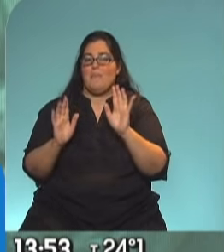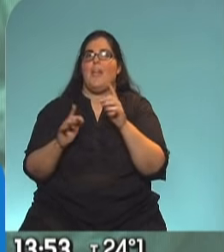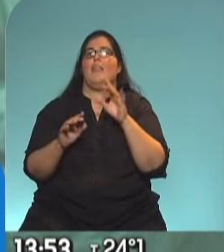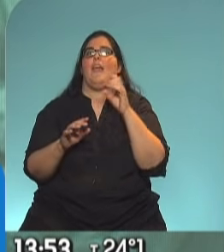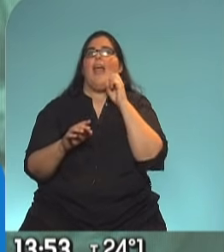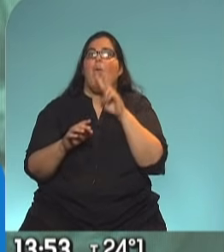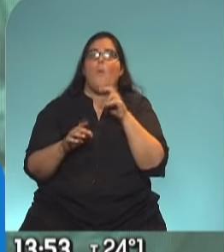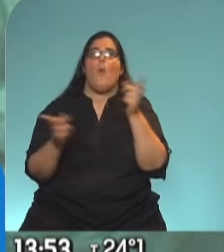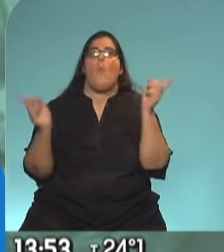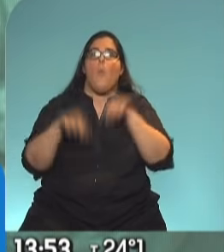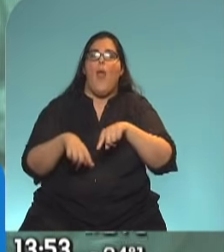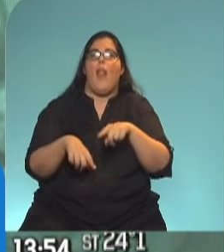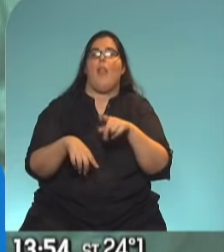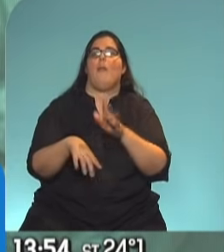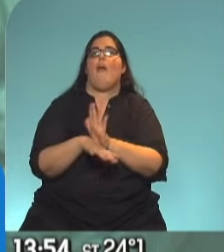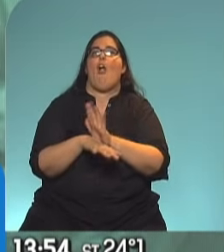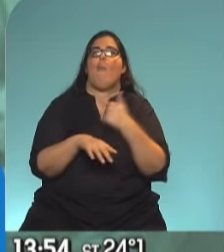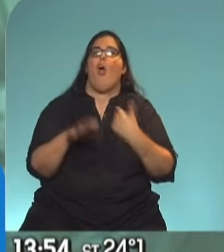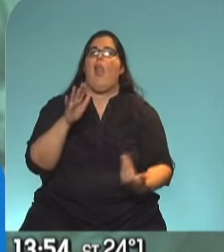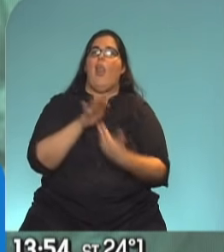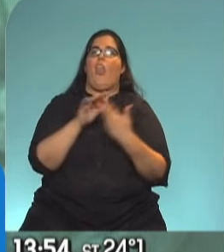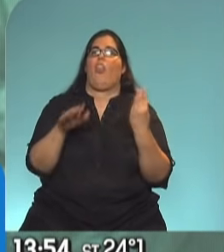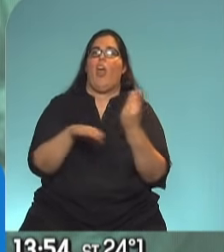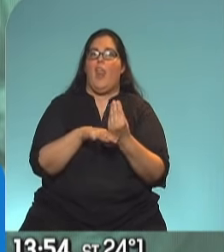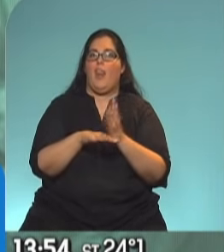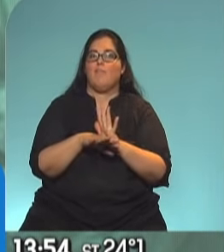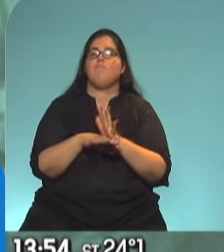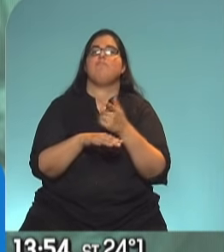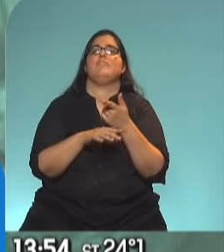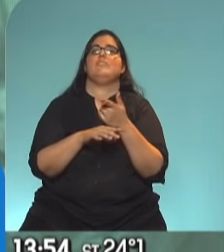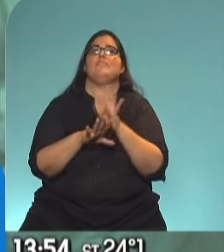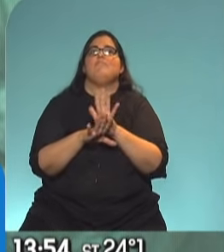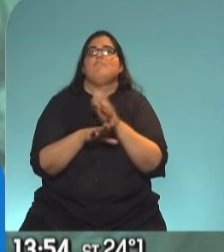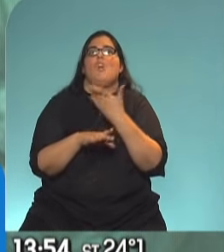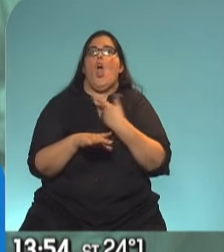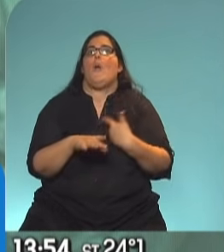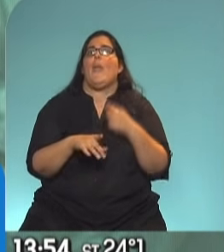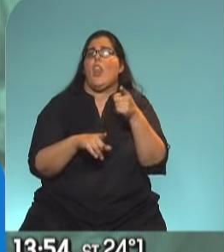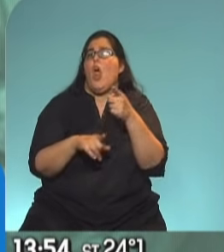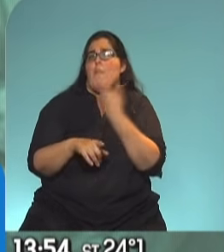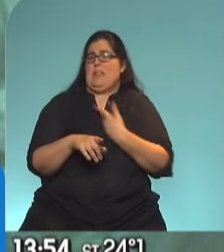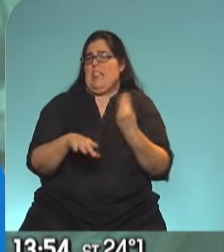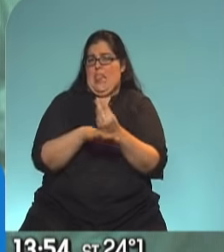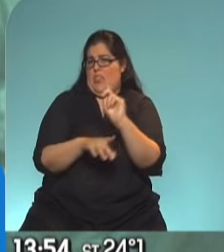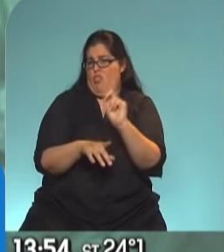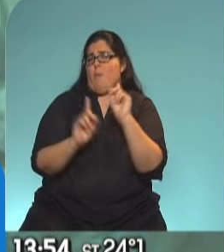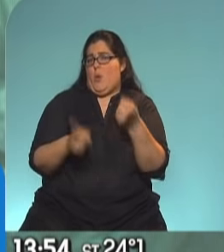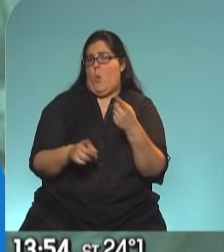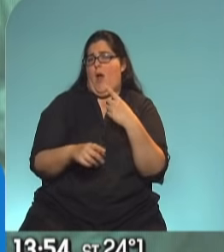a relegitimarse como líder que es de un gobierno del cual no va a ser él el presidente. Así